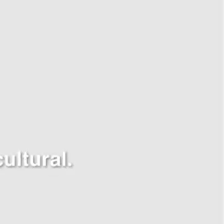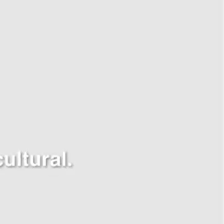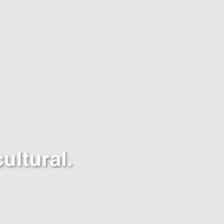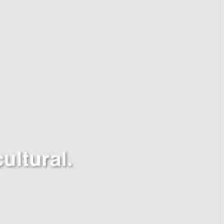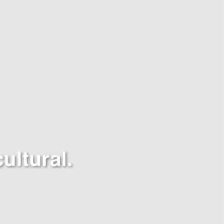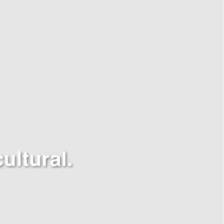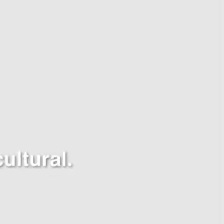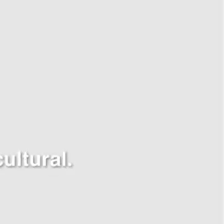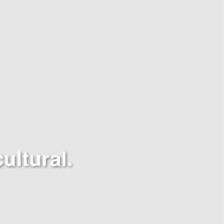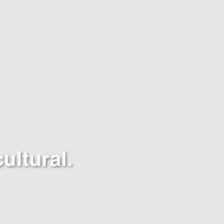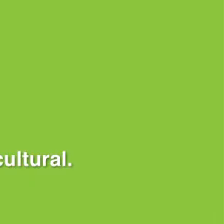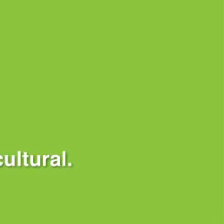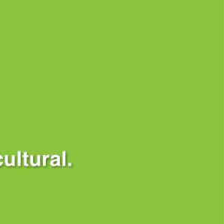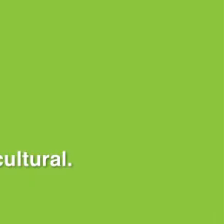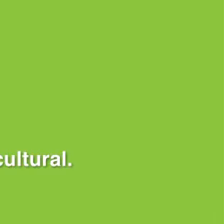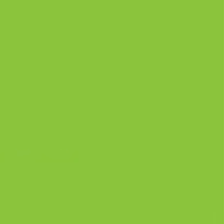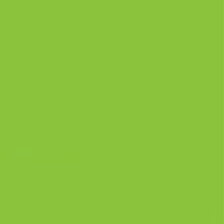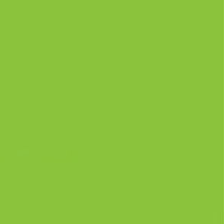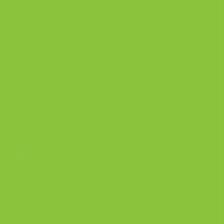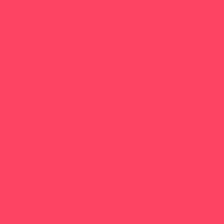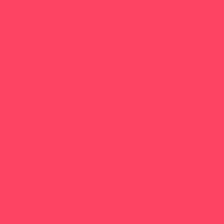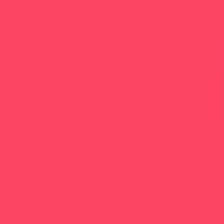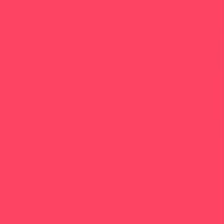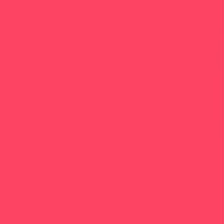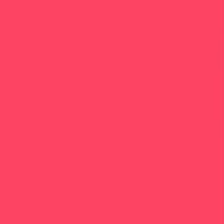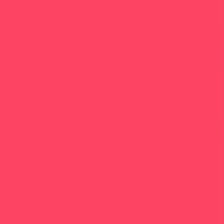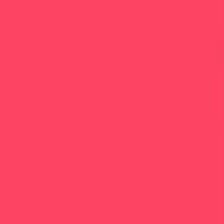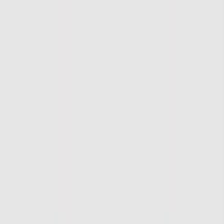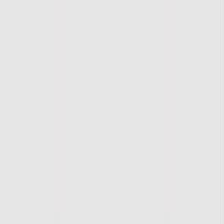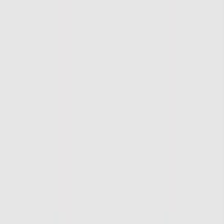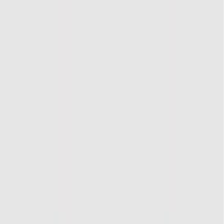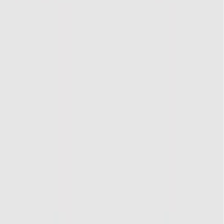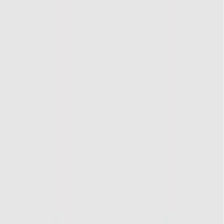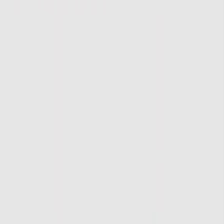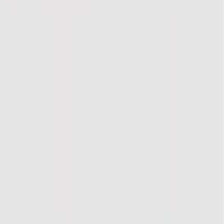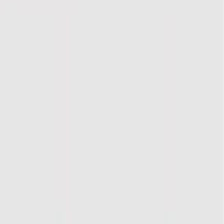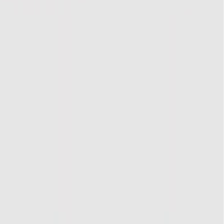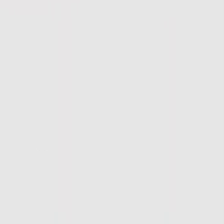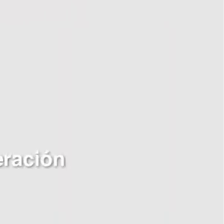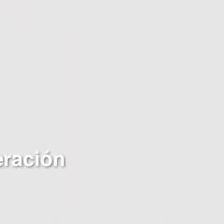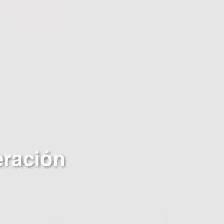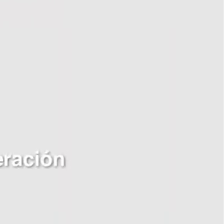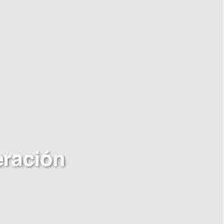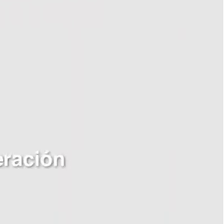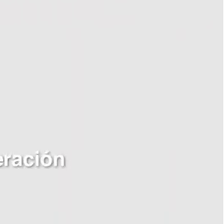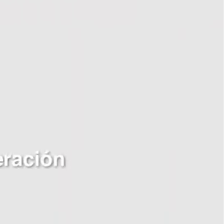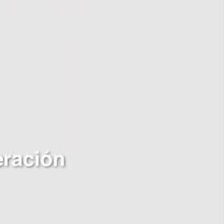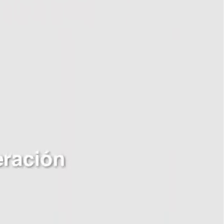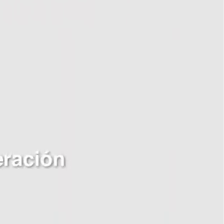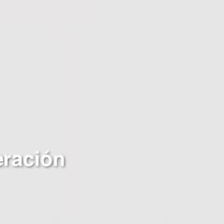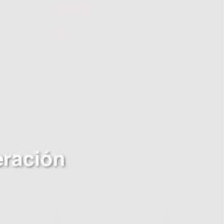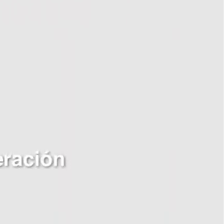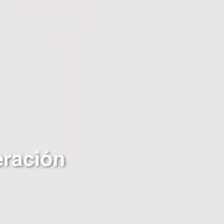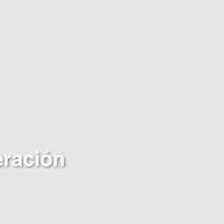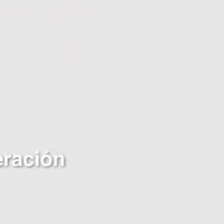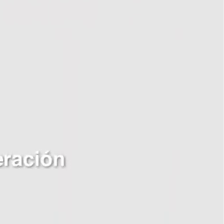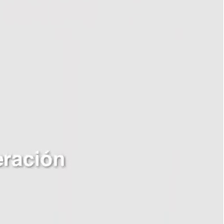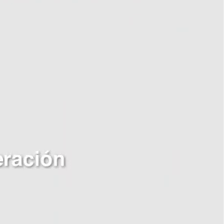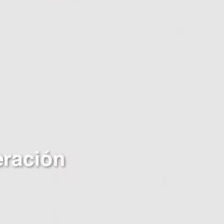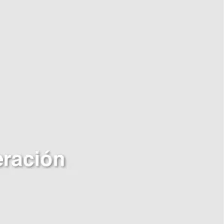información especializada para generar un cambio cultural. A junio de 2019, la Defensoría de la Niñez ya había presentado 10